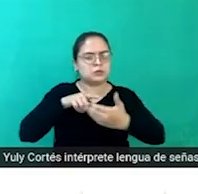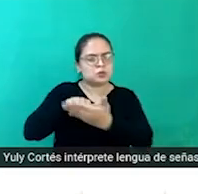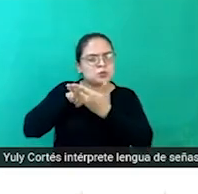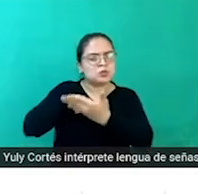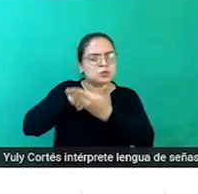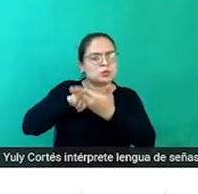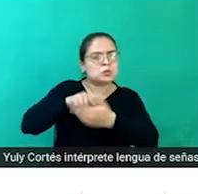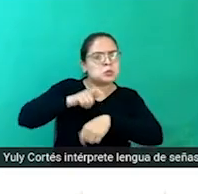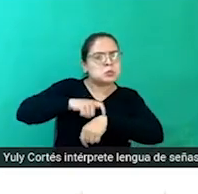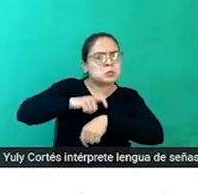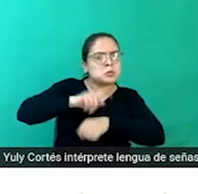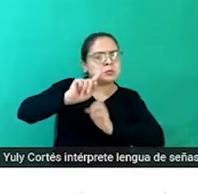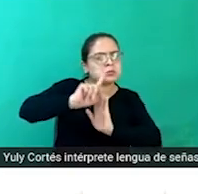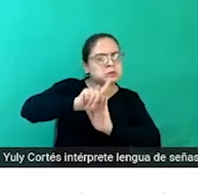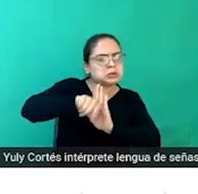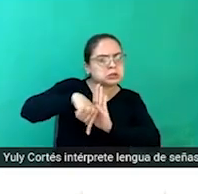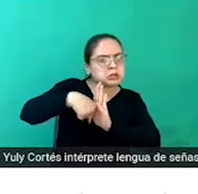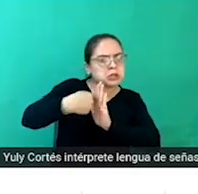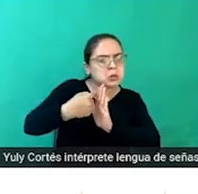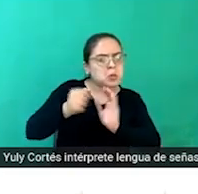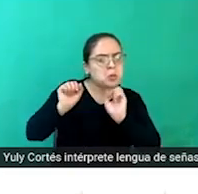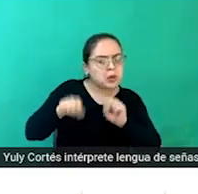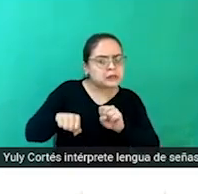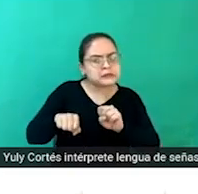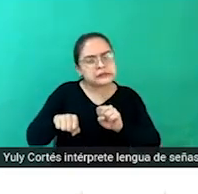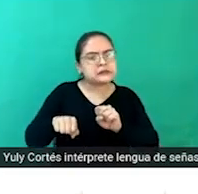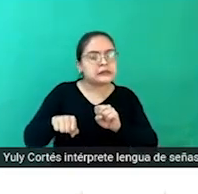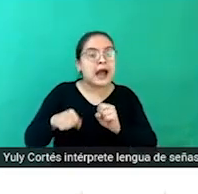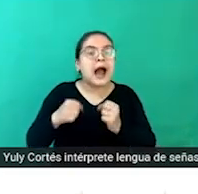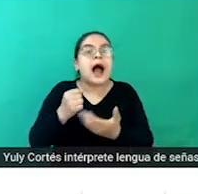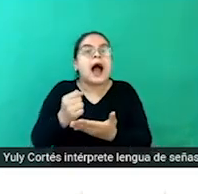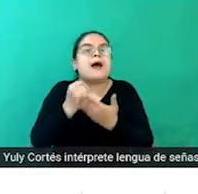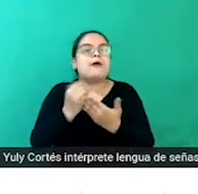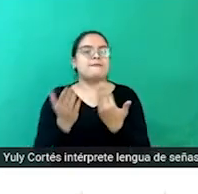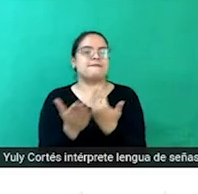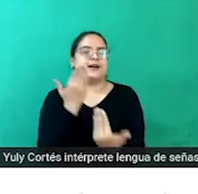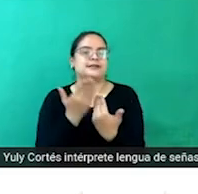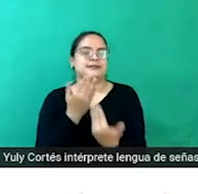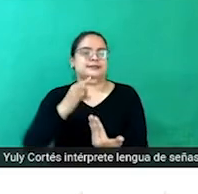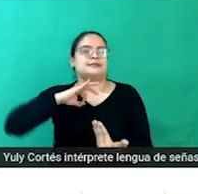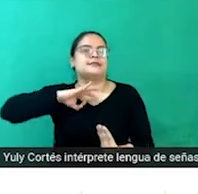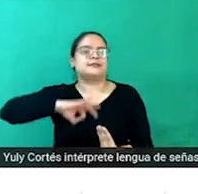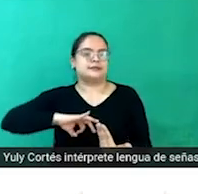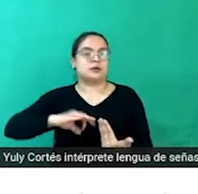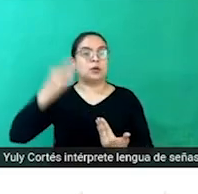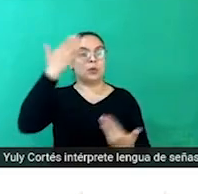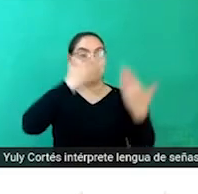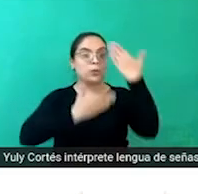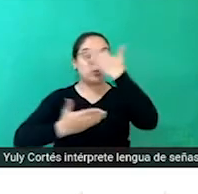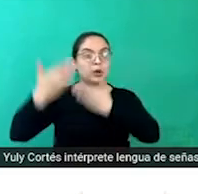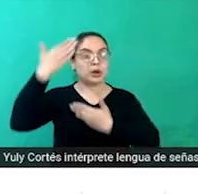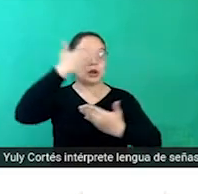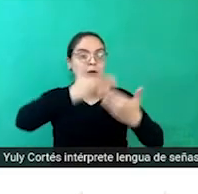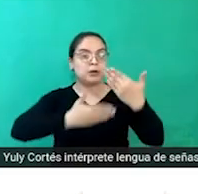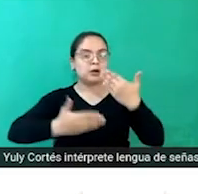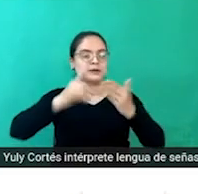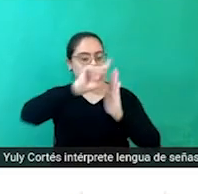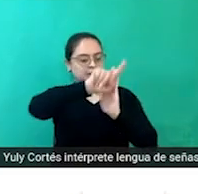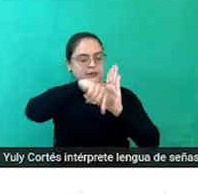todo el ciclo de vida. Vale decir, nos es mucho más fácil hoy en día poder simular ciclos de vida y poder